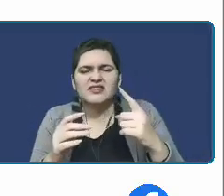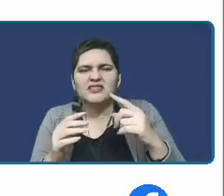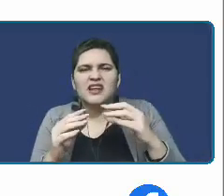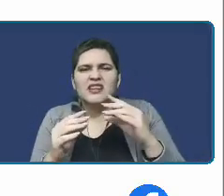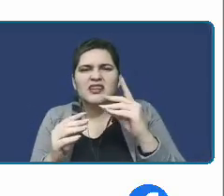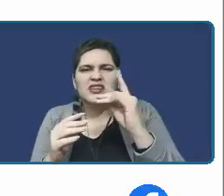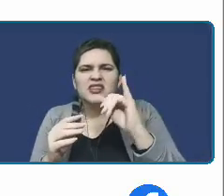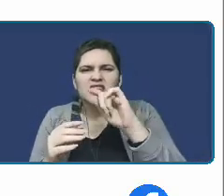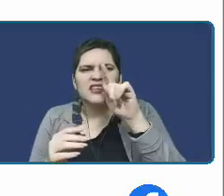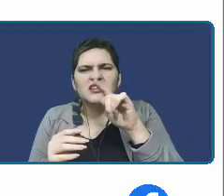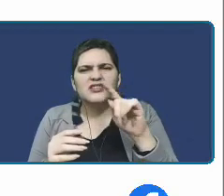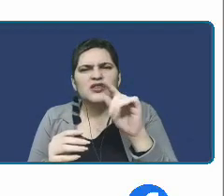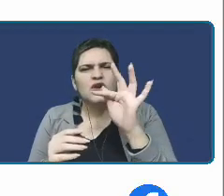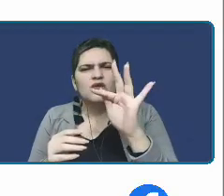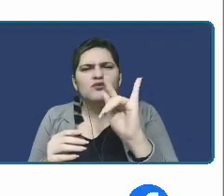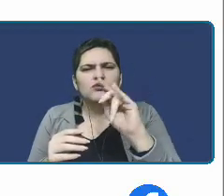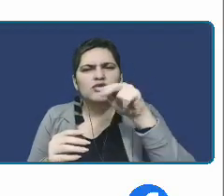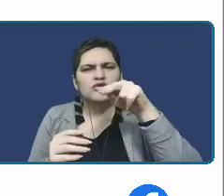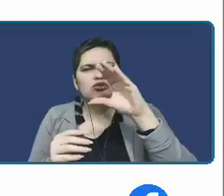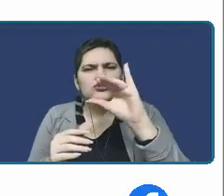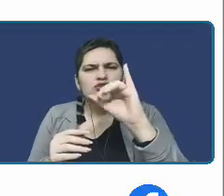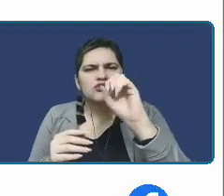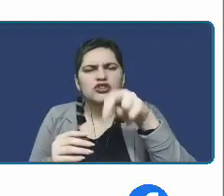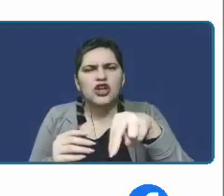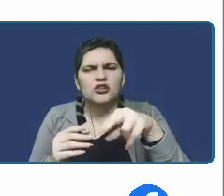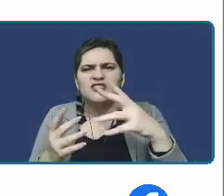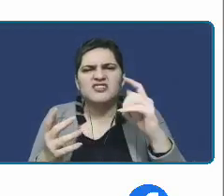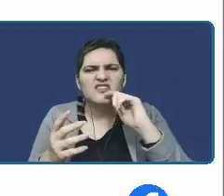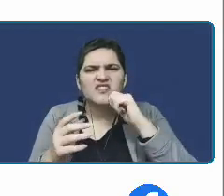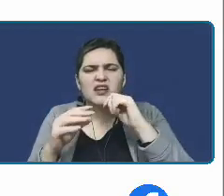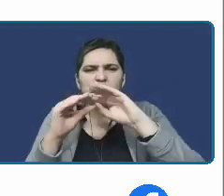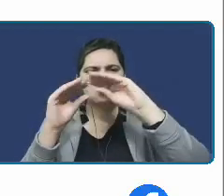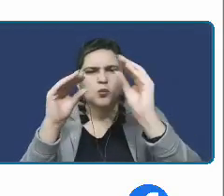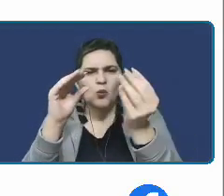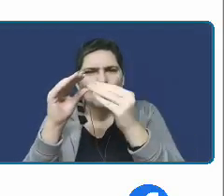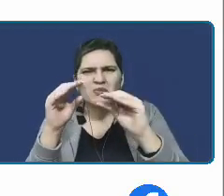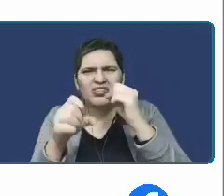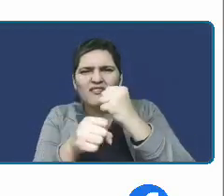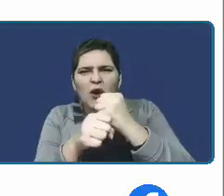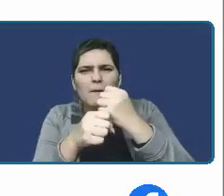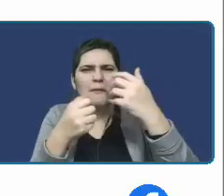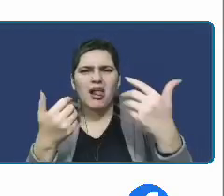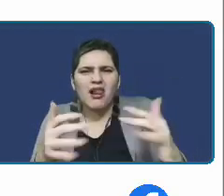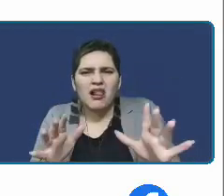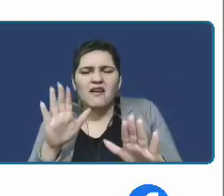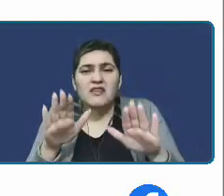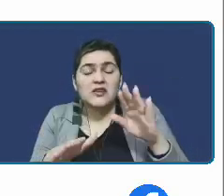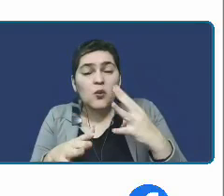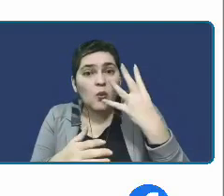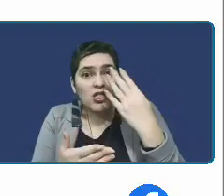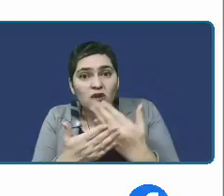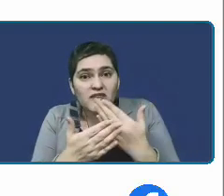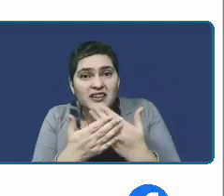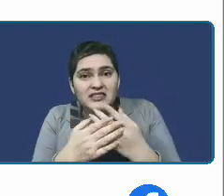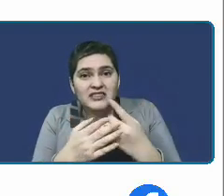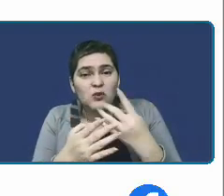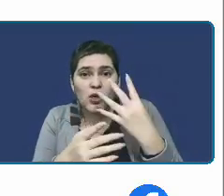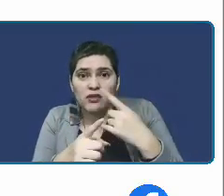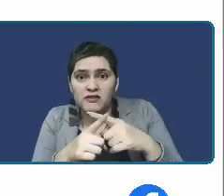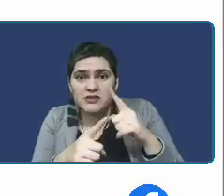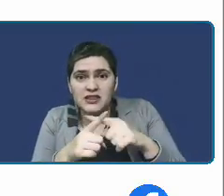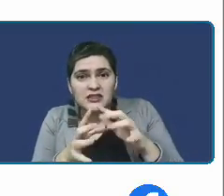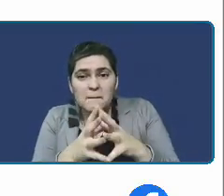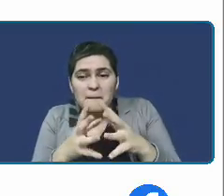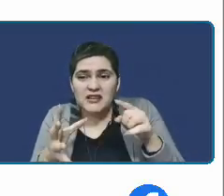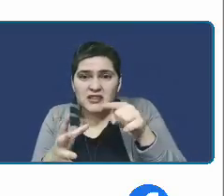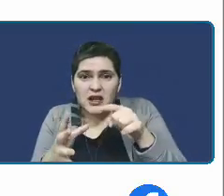esto, ustedes lo ven día a día, puede llegar a ser hasta 4 veces más frecuente en la población